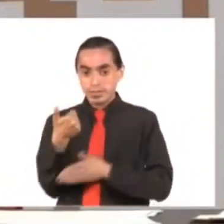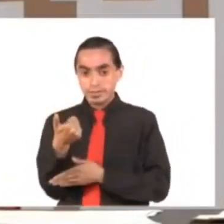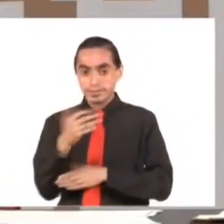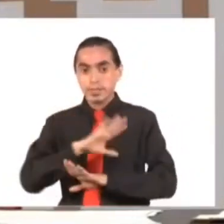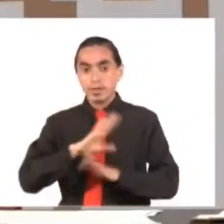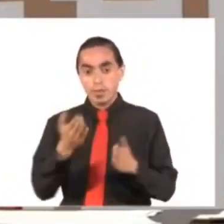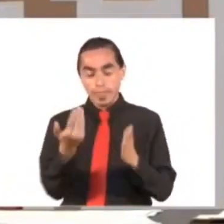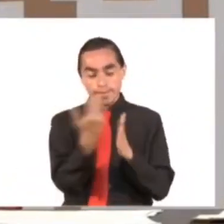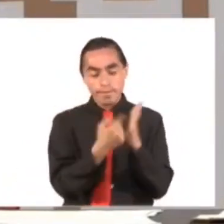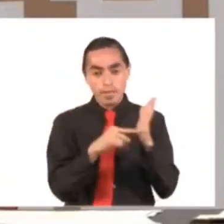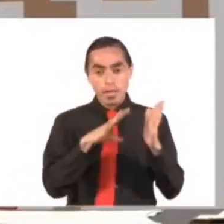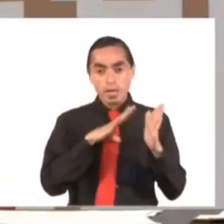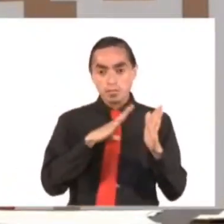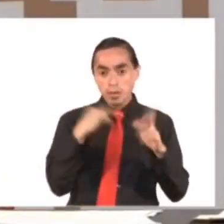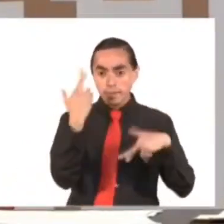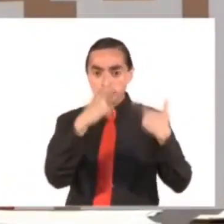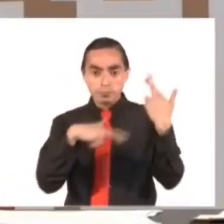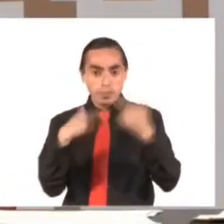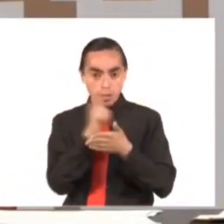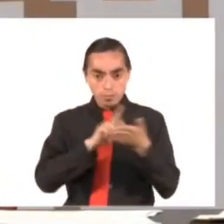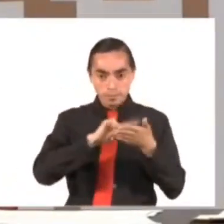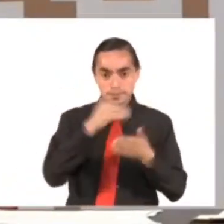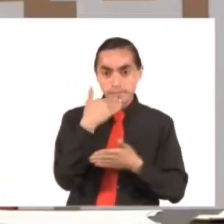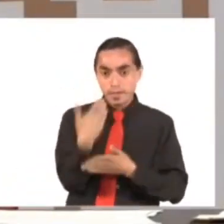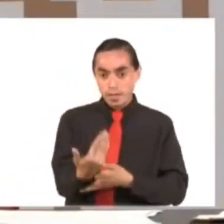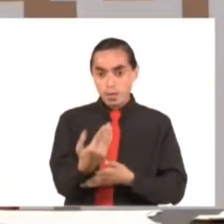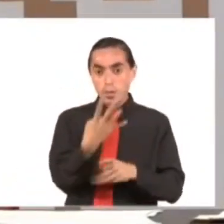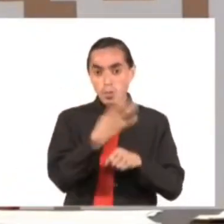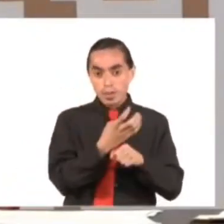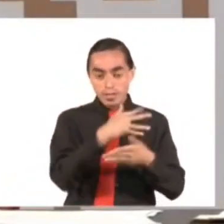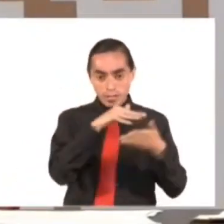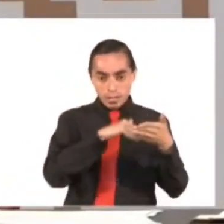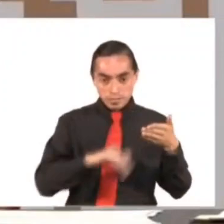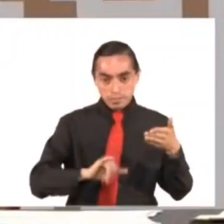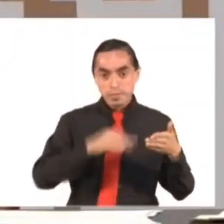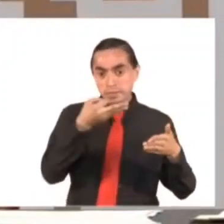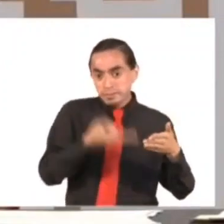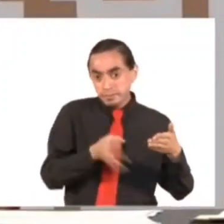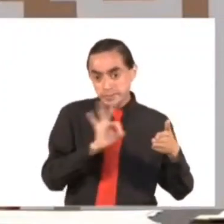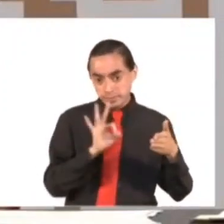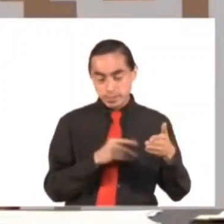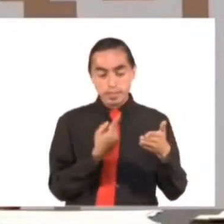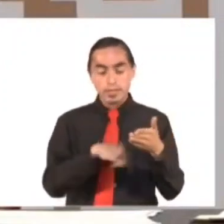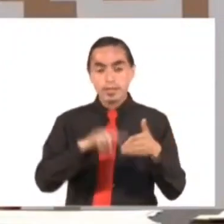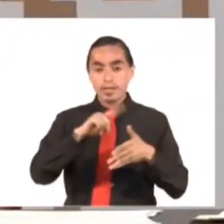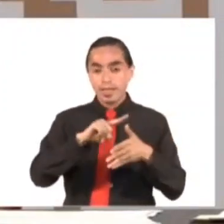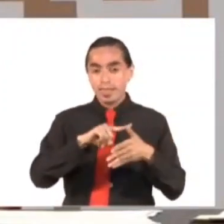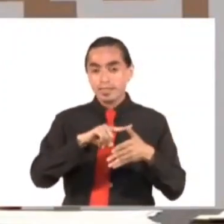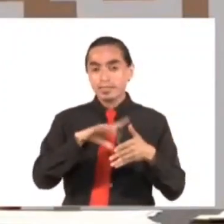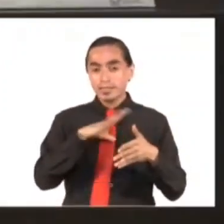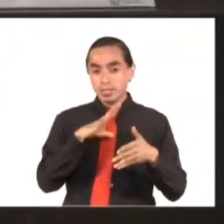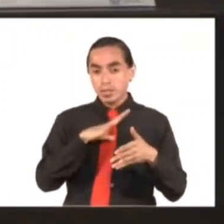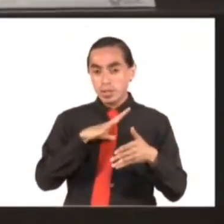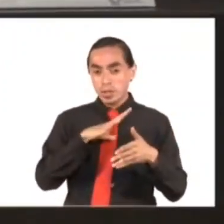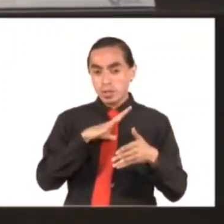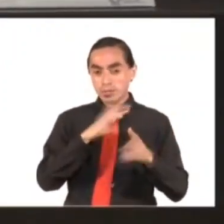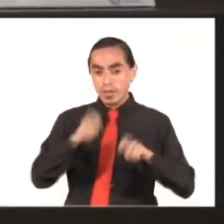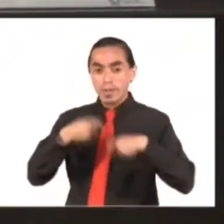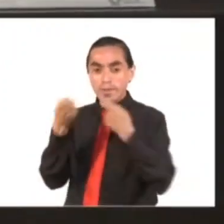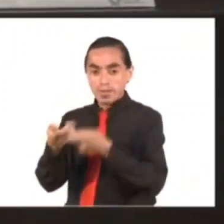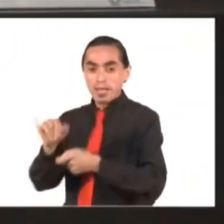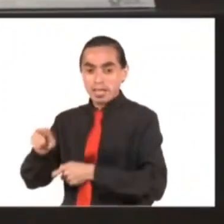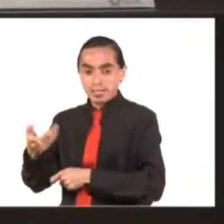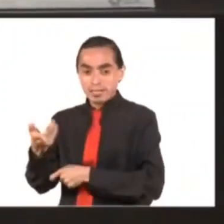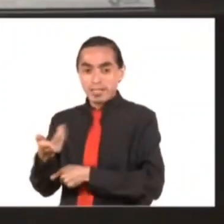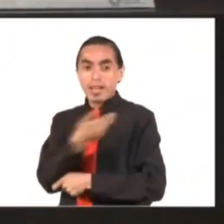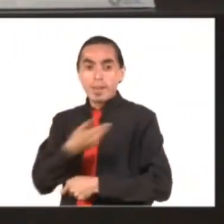de quórum legal. 4. Lectura y en su caso aprobación del orden del día. 5. Propuesta, votación y en su caso toma de protesta de la